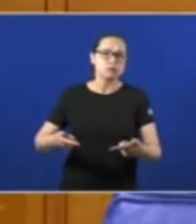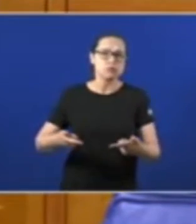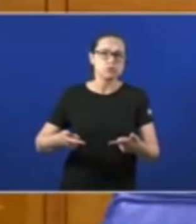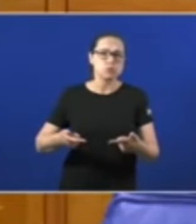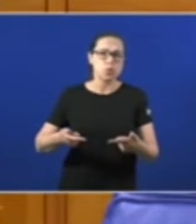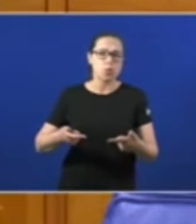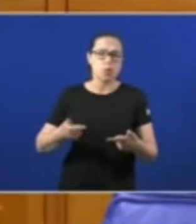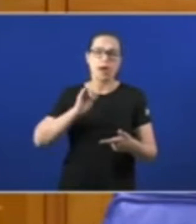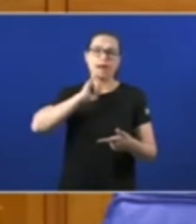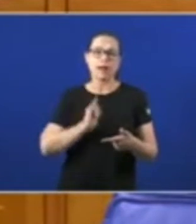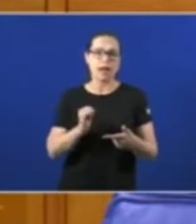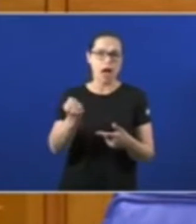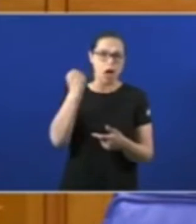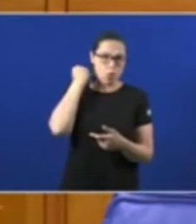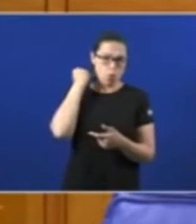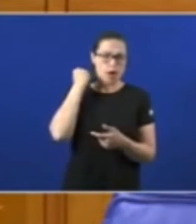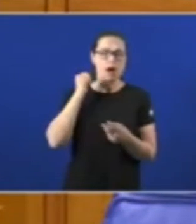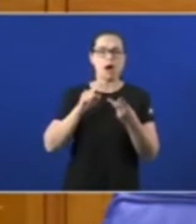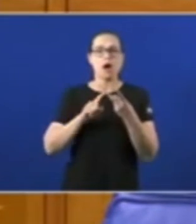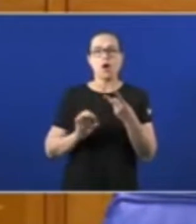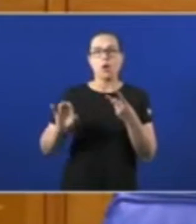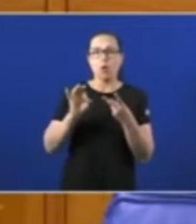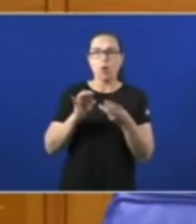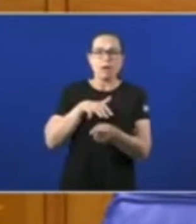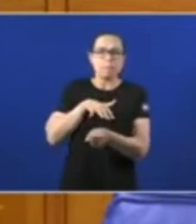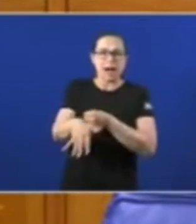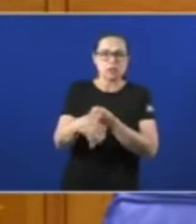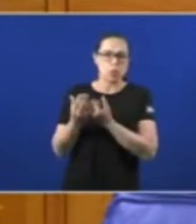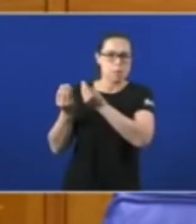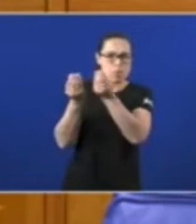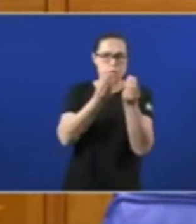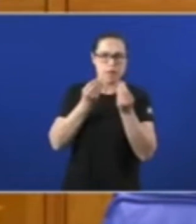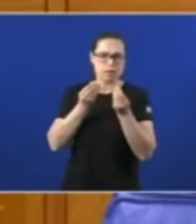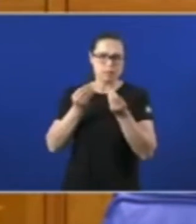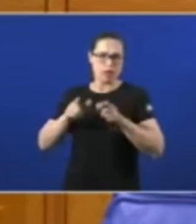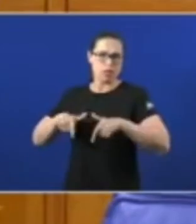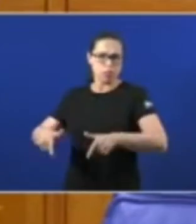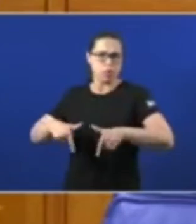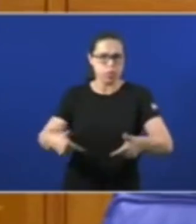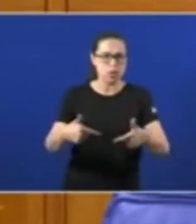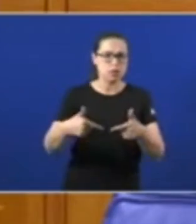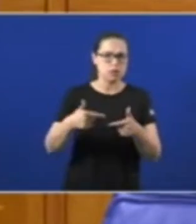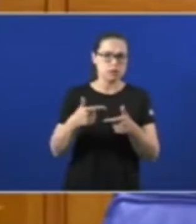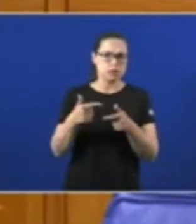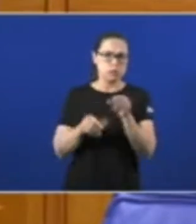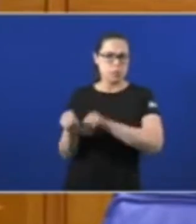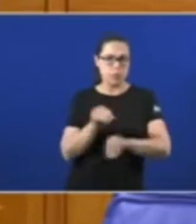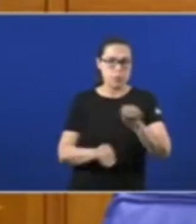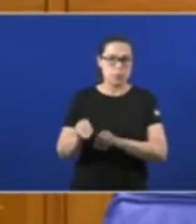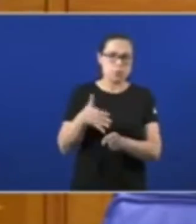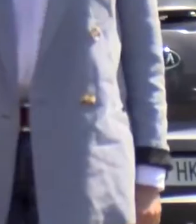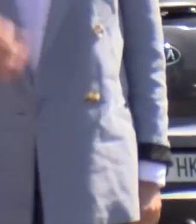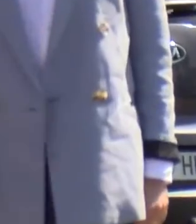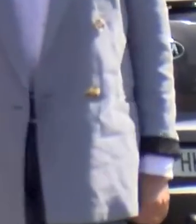aforro de enerxía ou reducir o Impacto medioambiental que puedar Estas actividades no medio incluo tratamento de